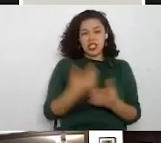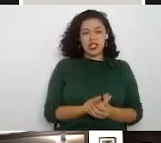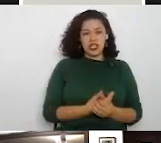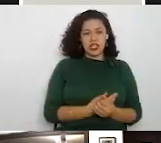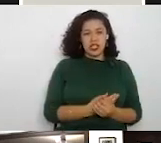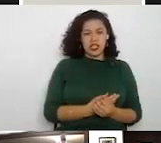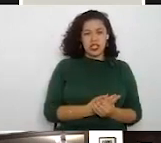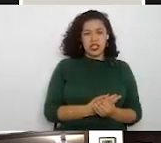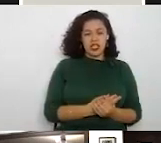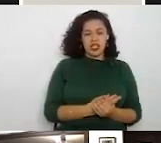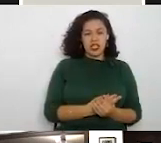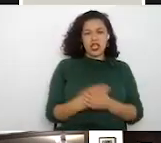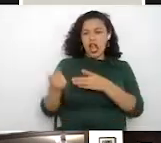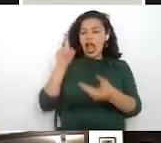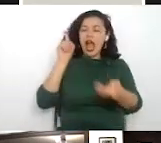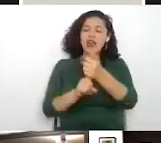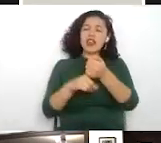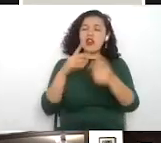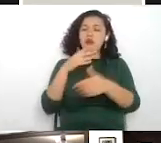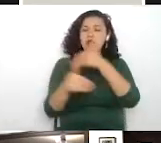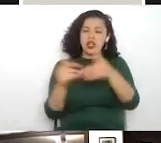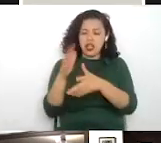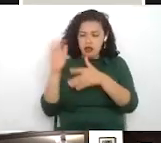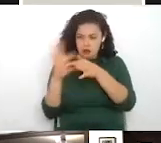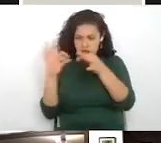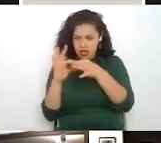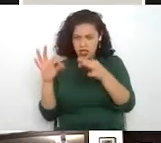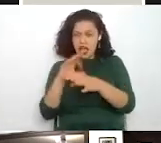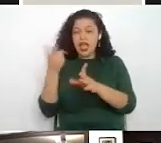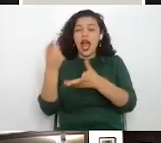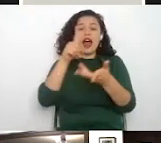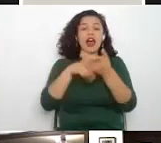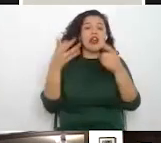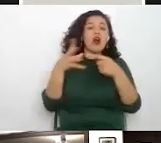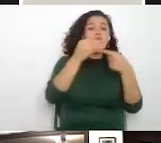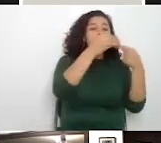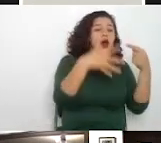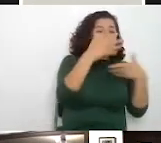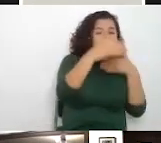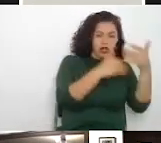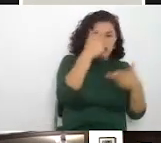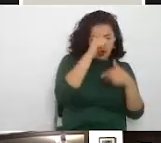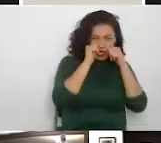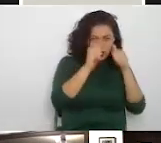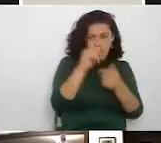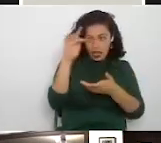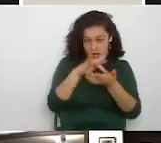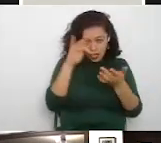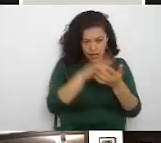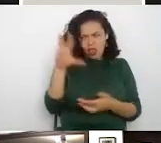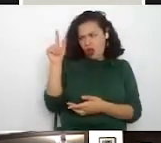un procedimiento que engloba todo el proceso de atención. ¿Sí? Gracias. No, gracias, Cristian, al